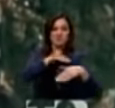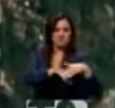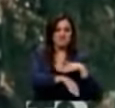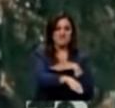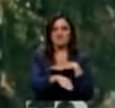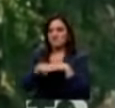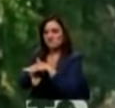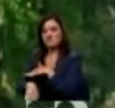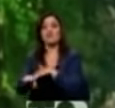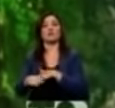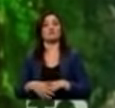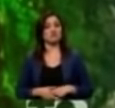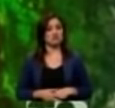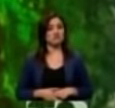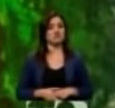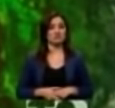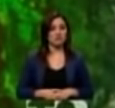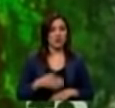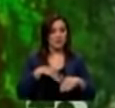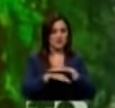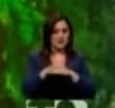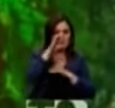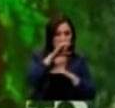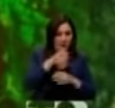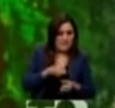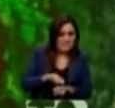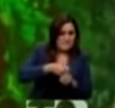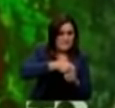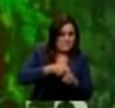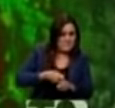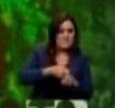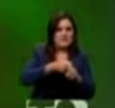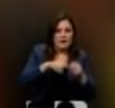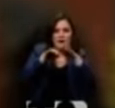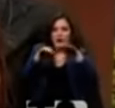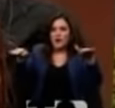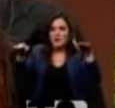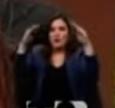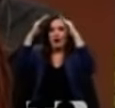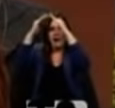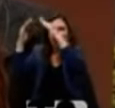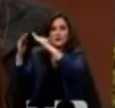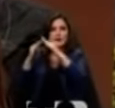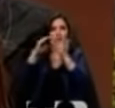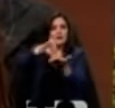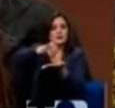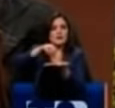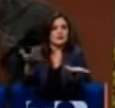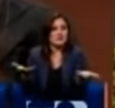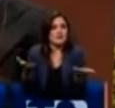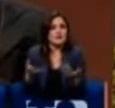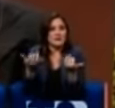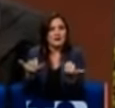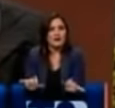de oro, al que mineros artesanales y empresas han empezado a llegar incluso en contra de la ley. Tenemos inclusive ahora la presencia